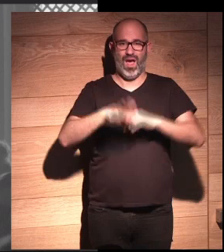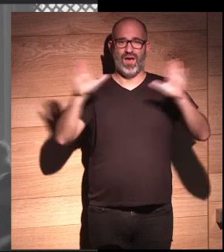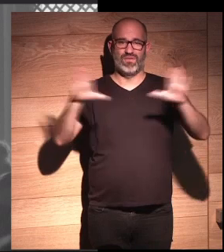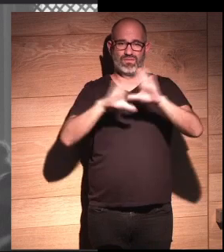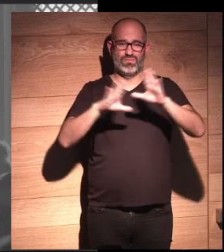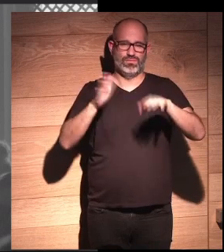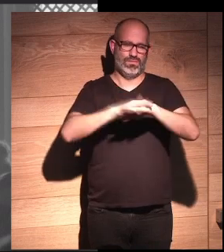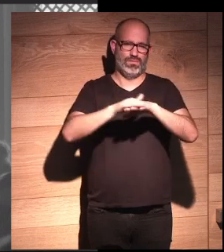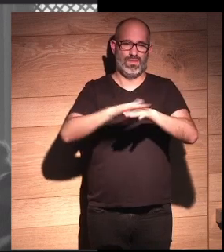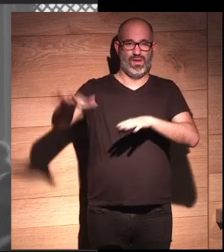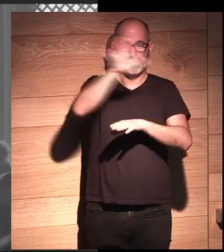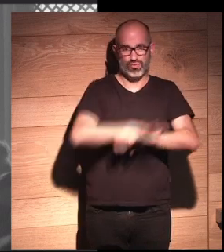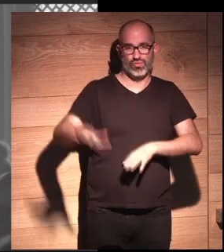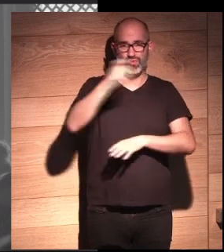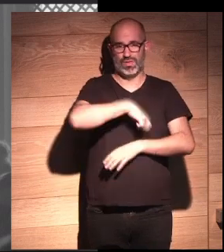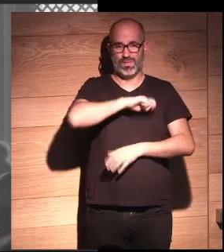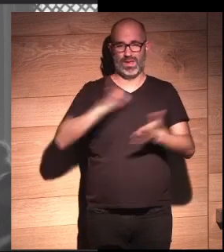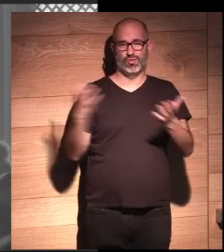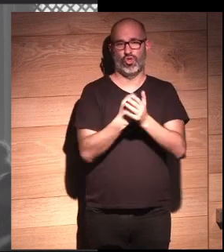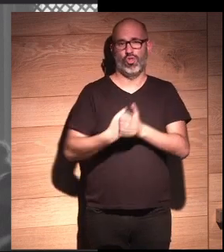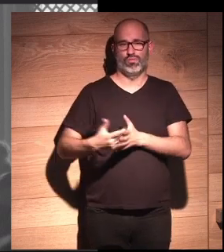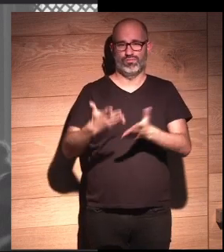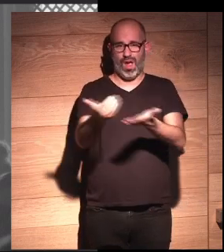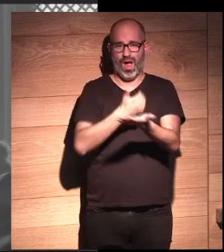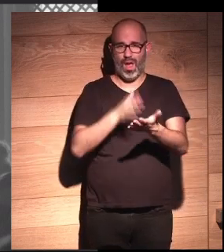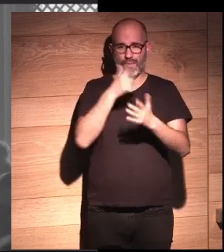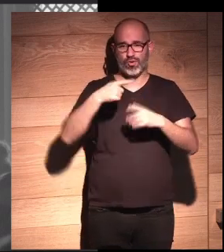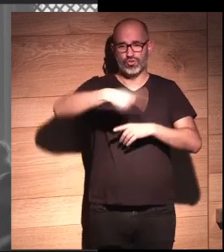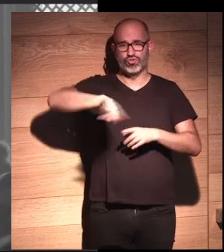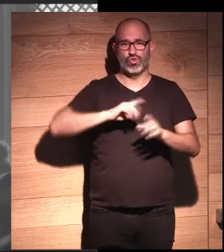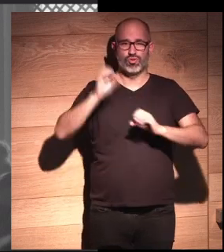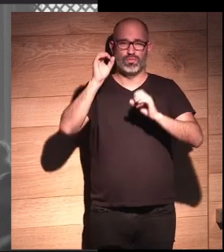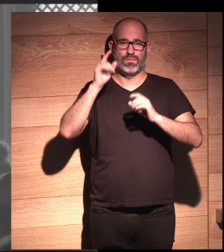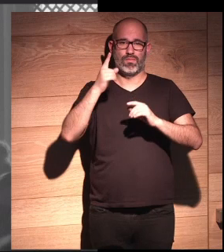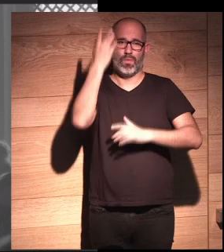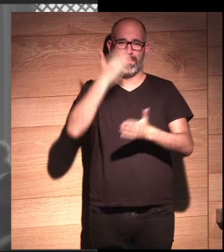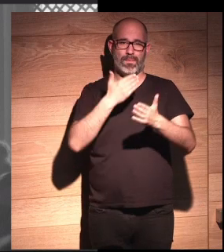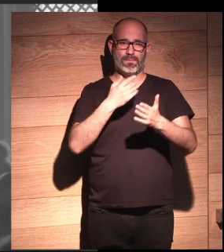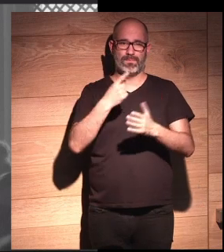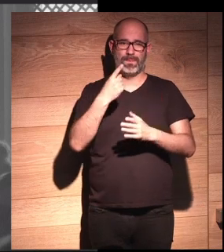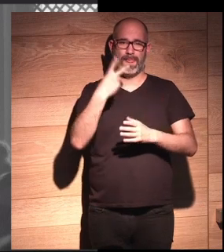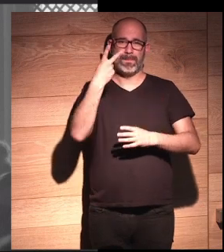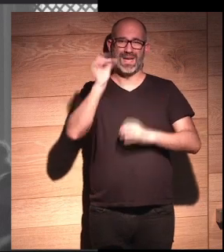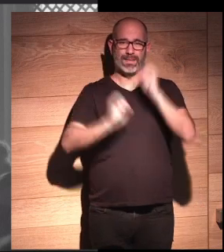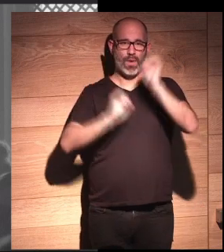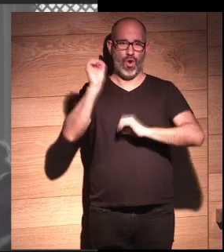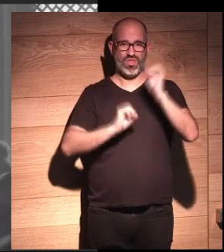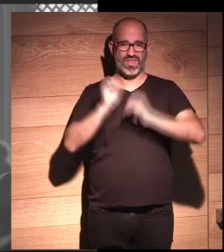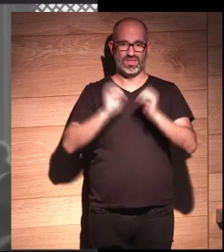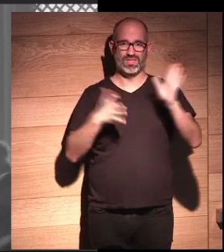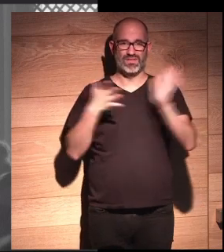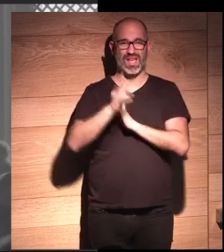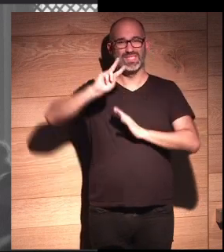autónomas se benefician. Los incentivos fiscales, en este caso, no podríamos recibirlo a no tener 1 millón mínimo, pero son en España de un 20%. Somos